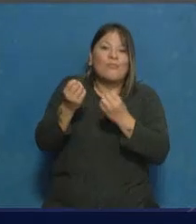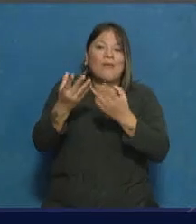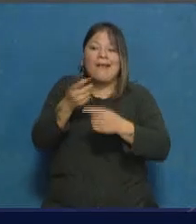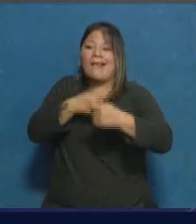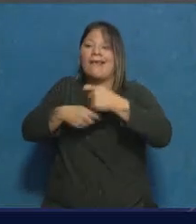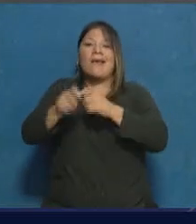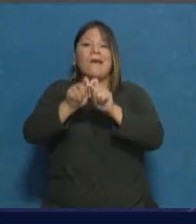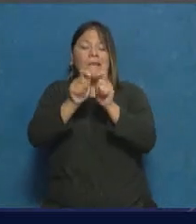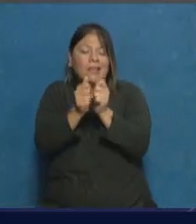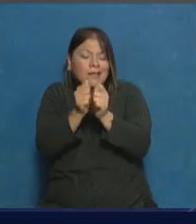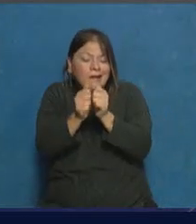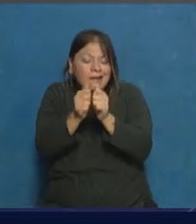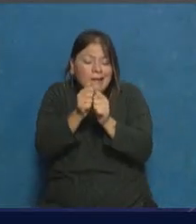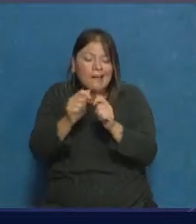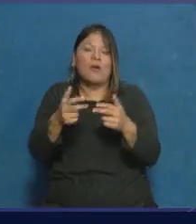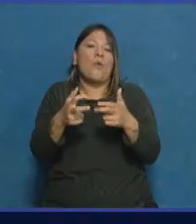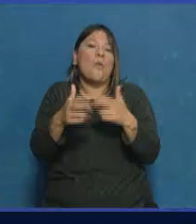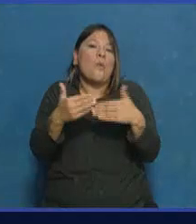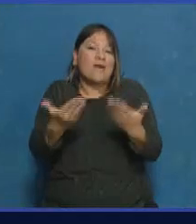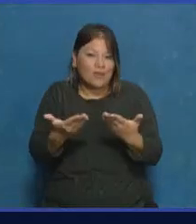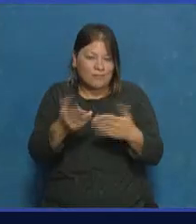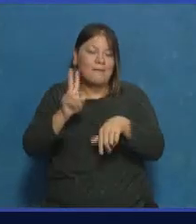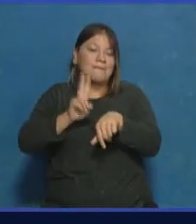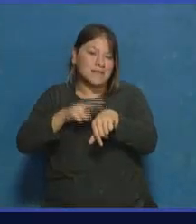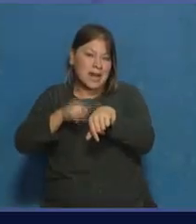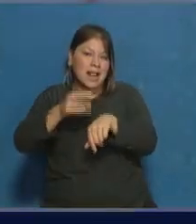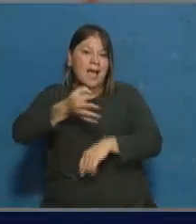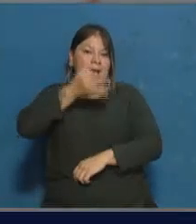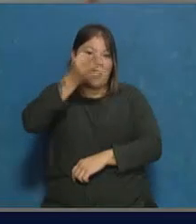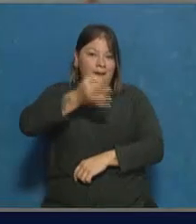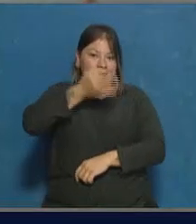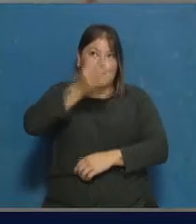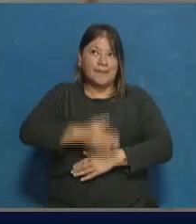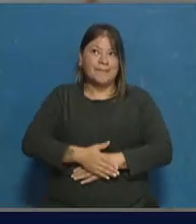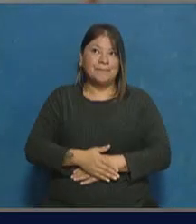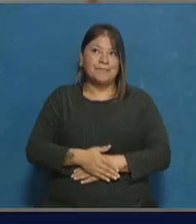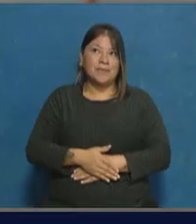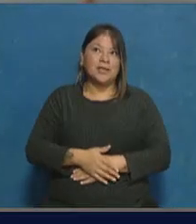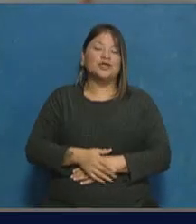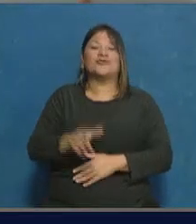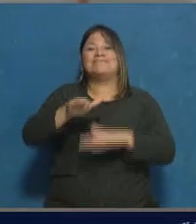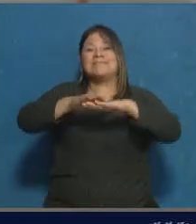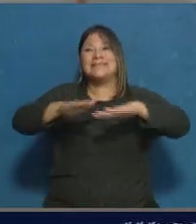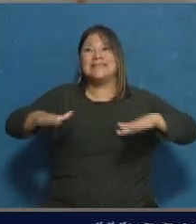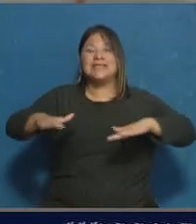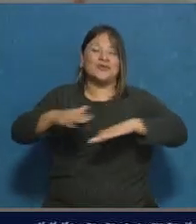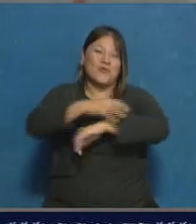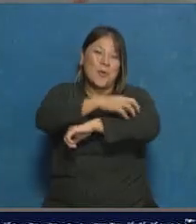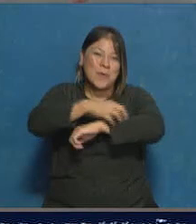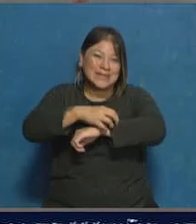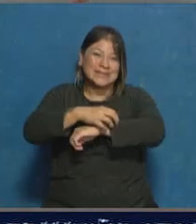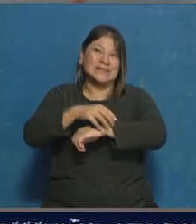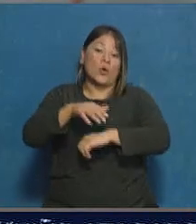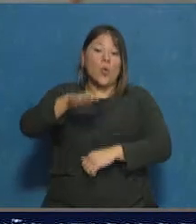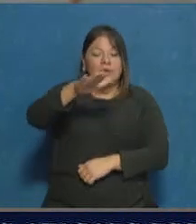Este entonces y otros factores nos lo decía la especialista. Estamos hablando de poblaciones vulnerables. Sabemos que un chico que no es muy